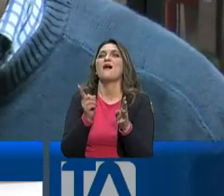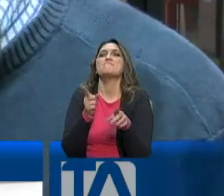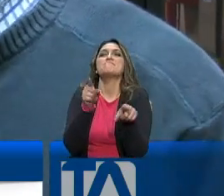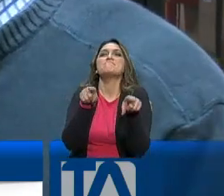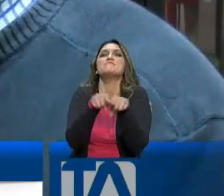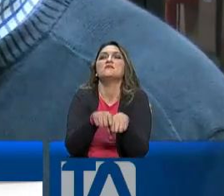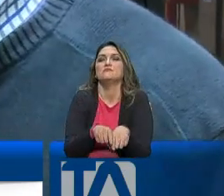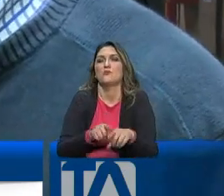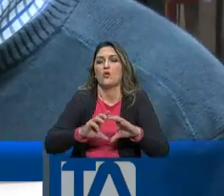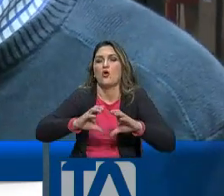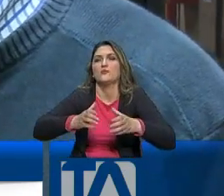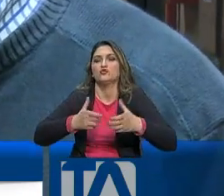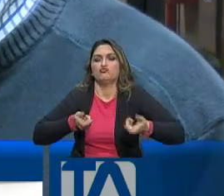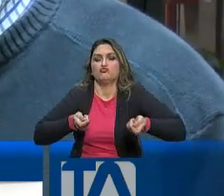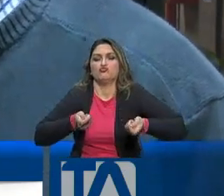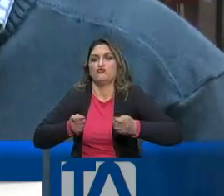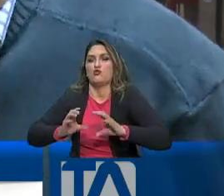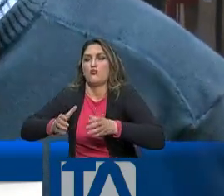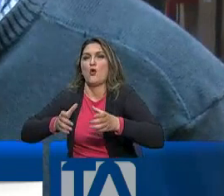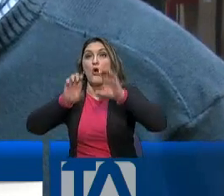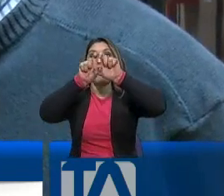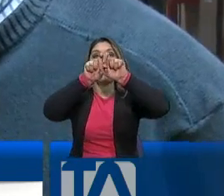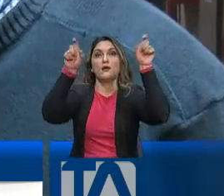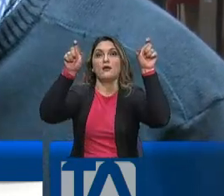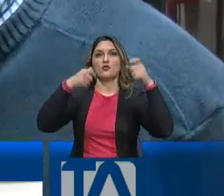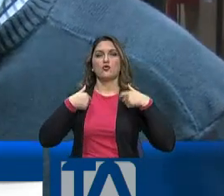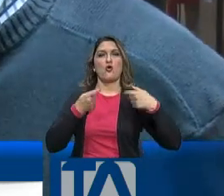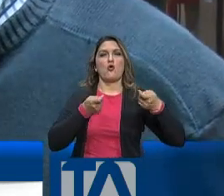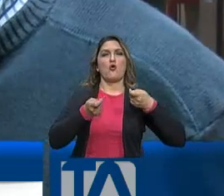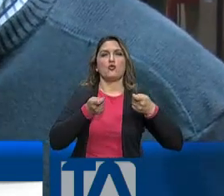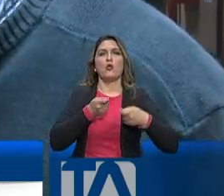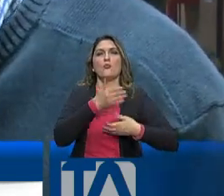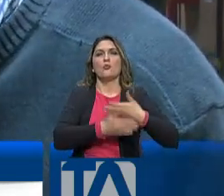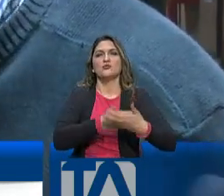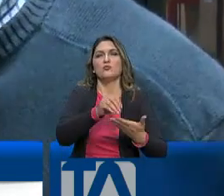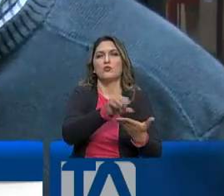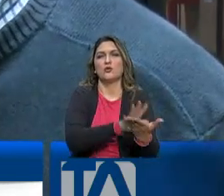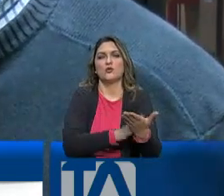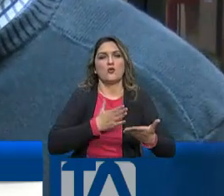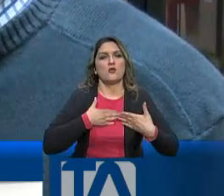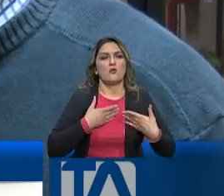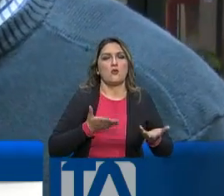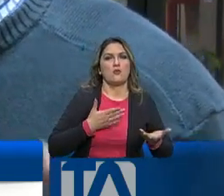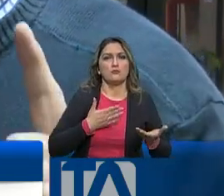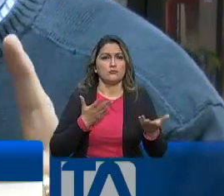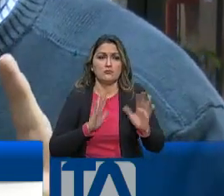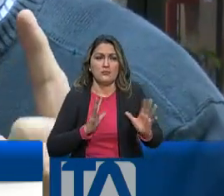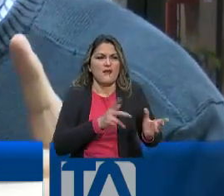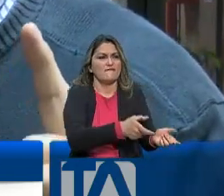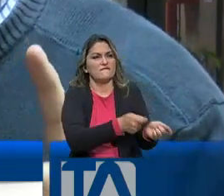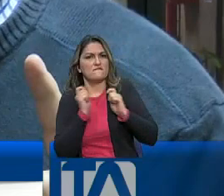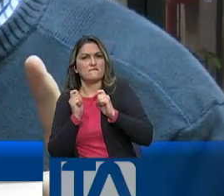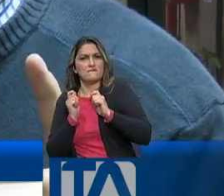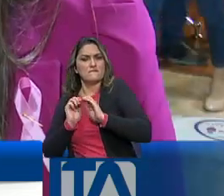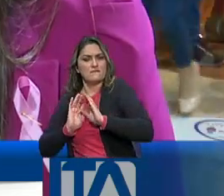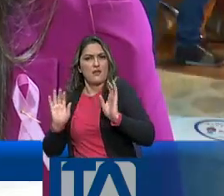mismas comisiones y las mismas delegaciones a empresas, obviamente que en donde se ha evidenciado que hubo hasta